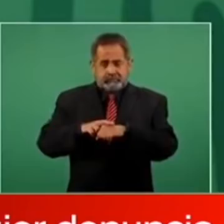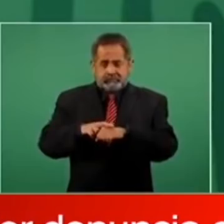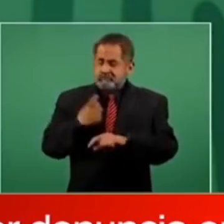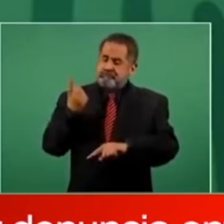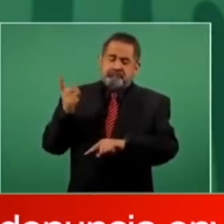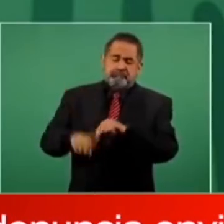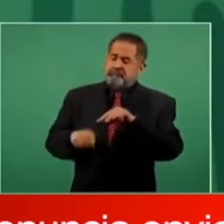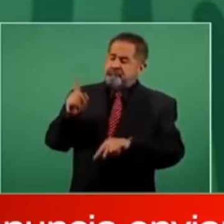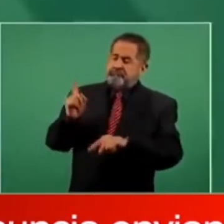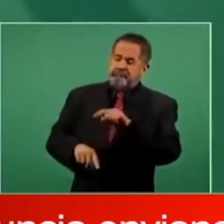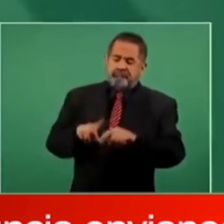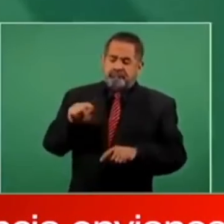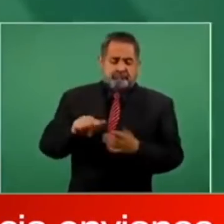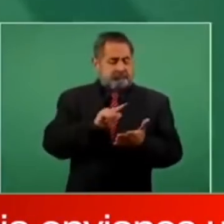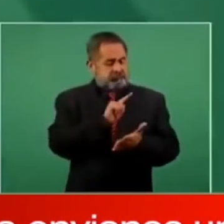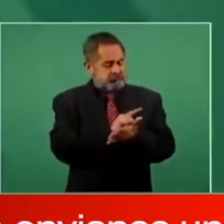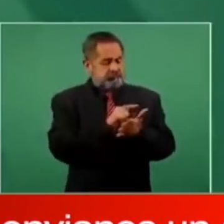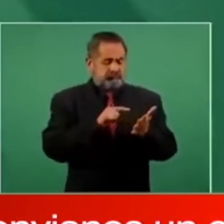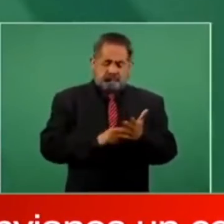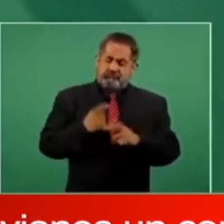candidaturas